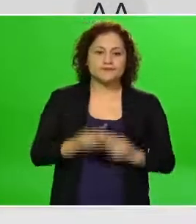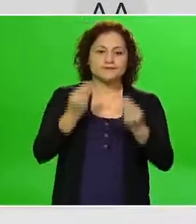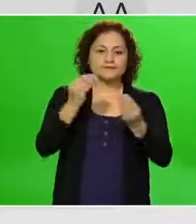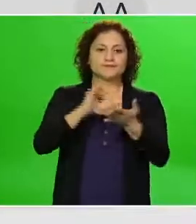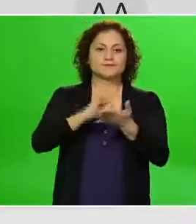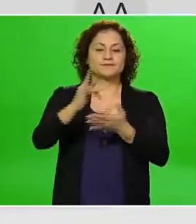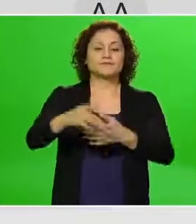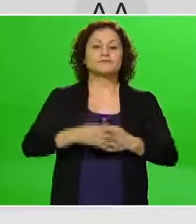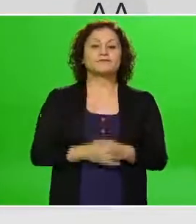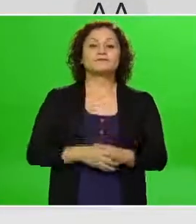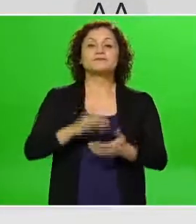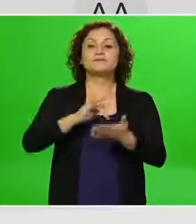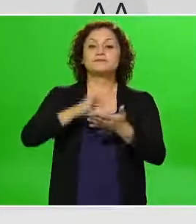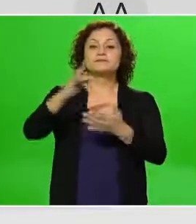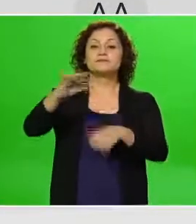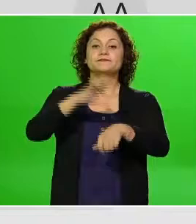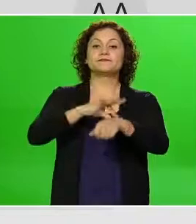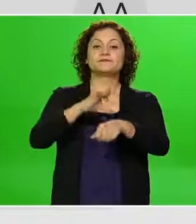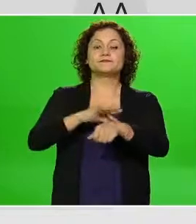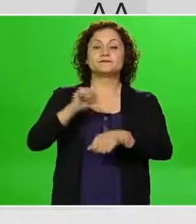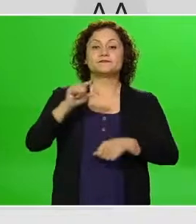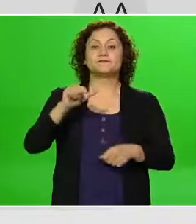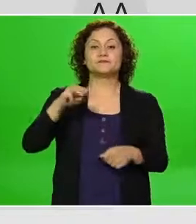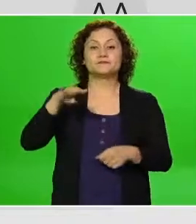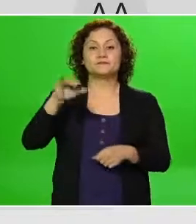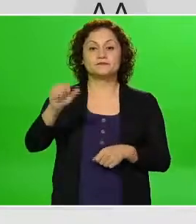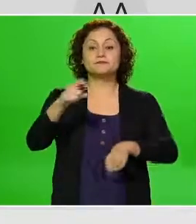gracias, doctor José Luis Alomía. Son las